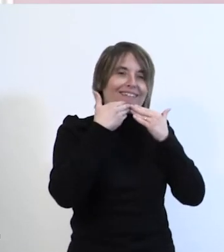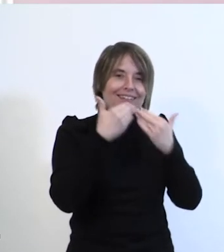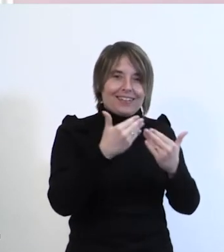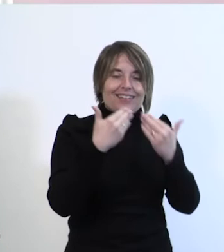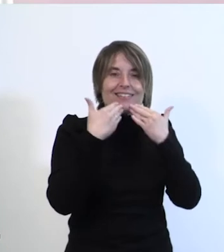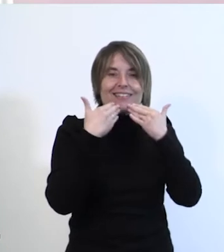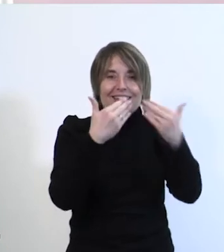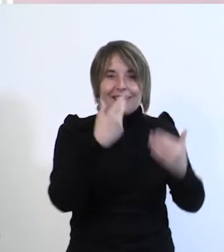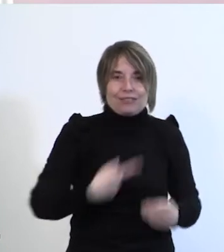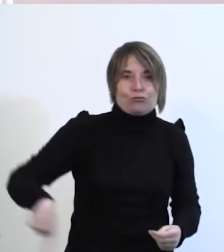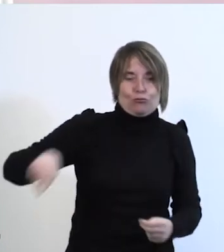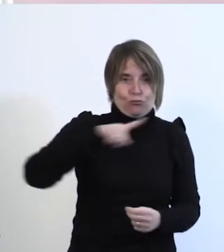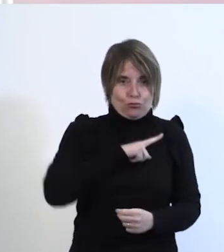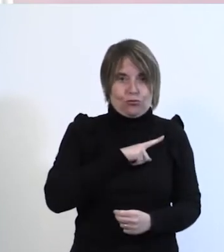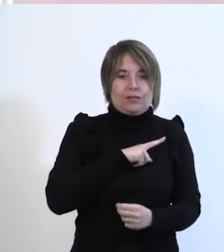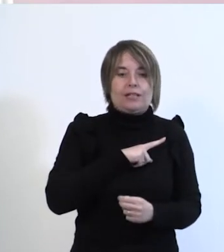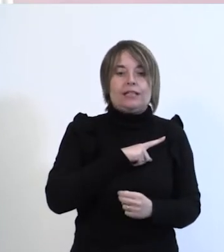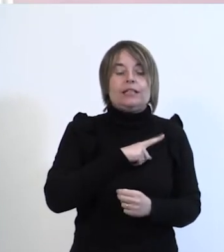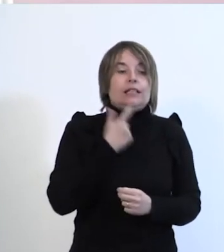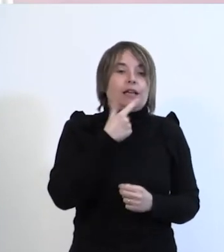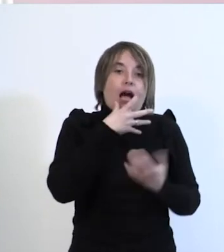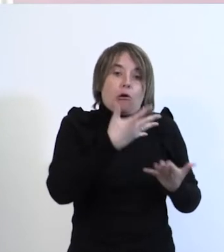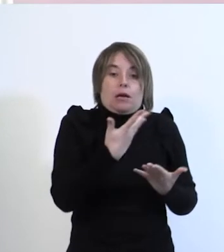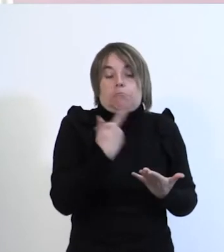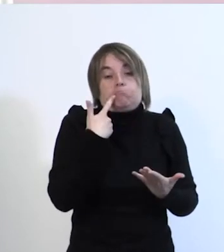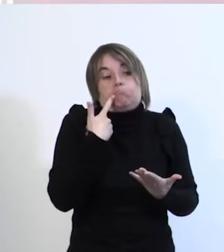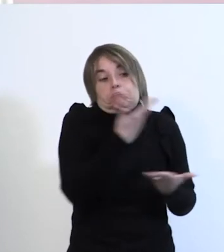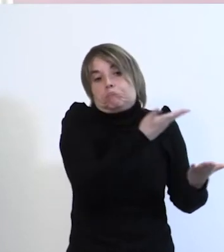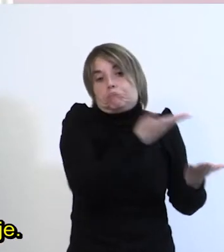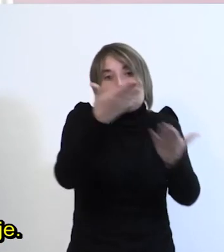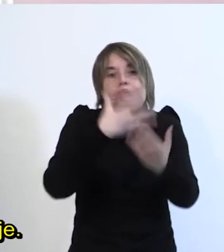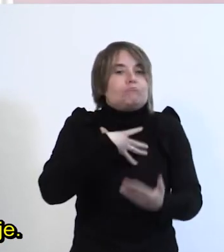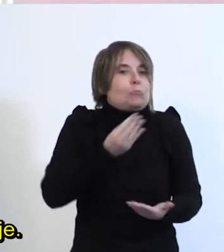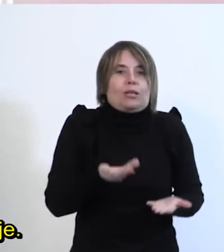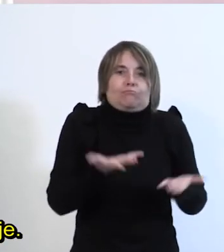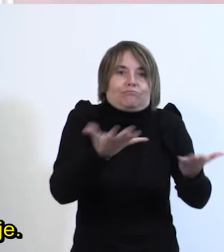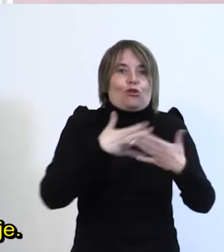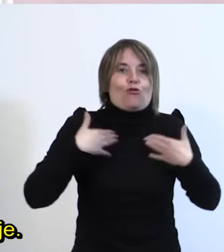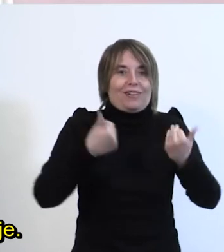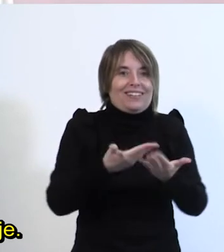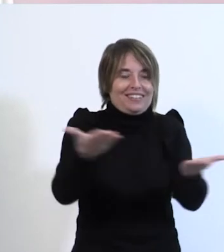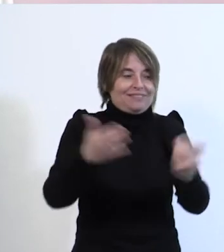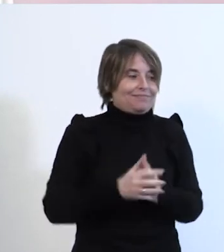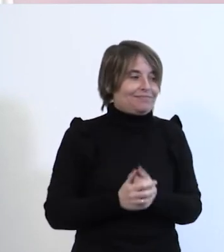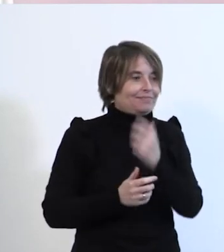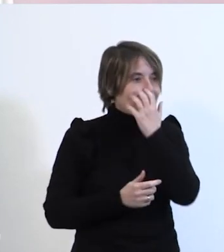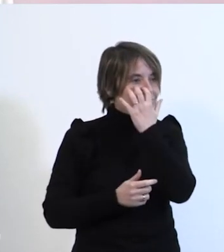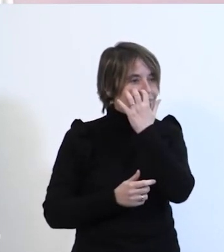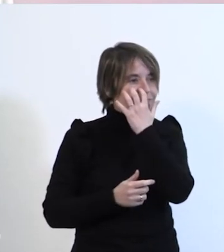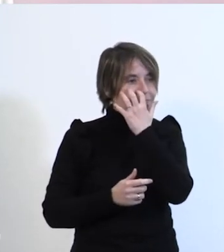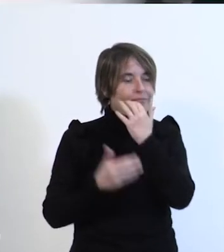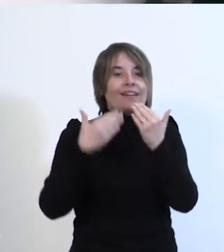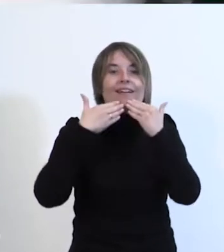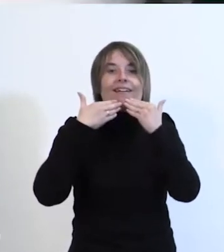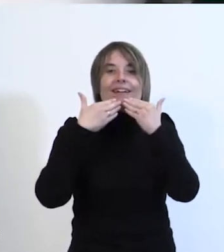Agradecerte muchísimo que hayas estado con nosotras y me gustaría cederte los últimos minutos para que puedas lanzar un mensaje. Bueno,